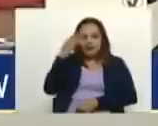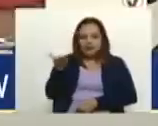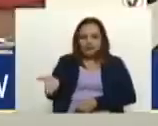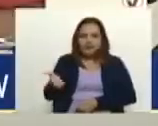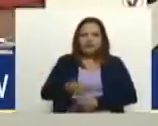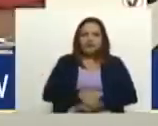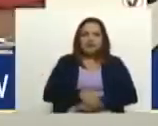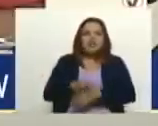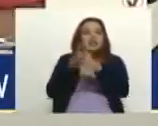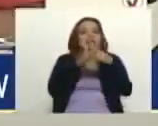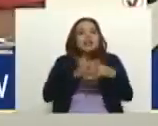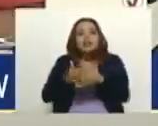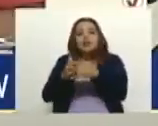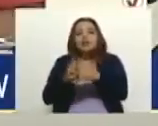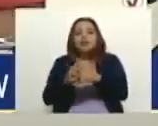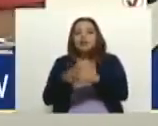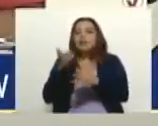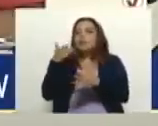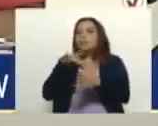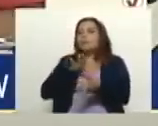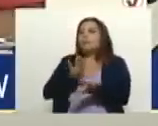Y Estados Unidos no va a hacer nada